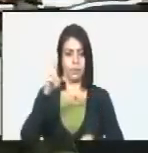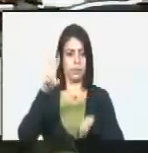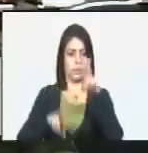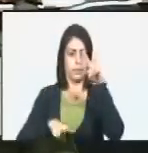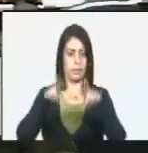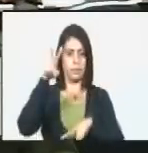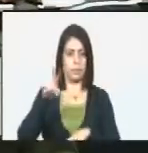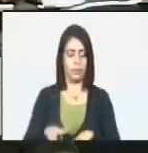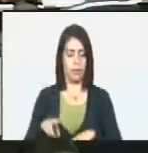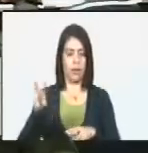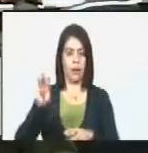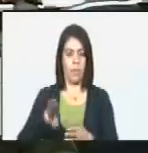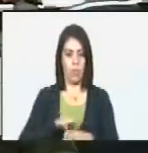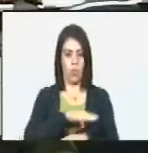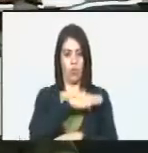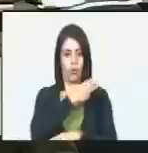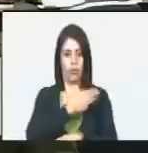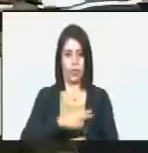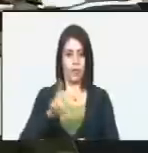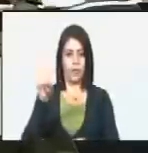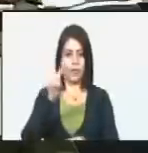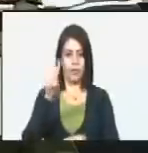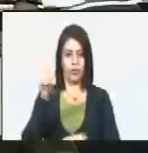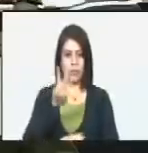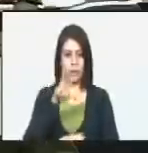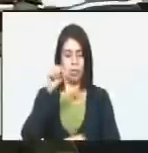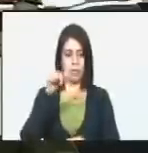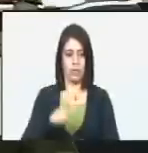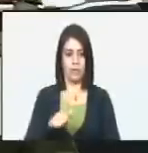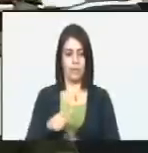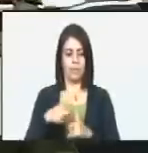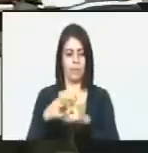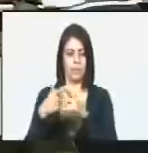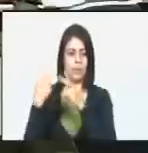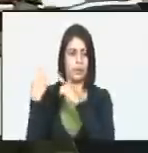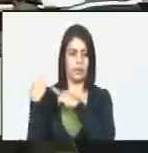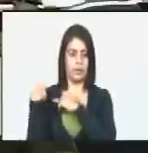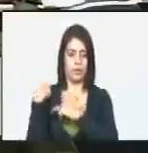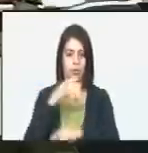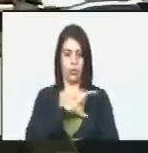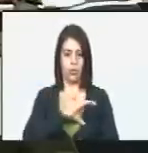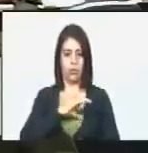Joropo Llanero y como representante de la Comisión de Cultura.